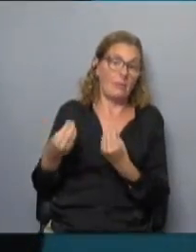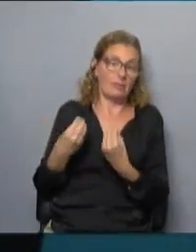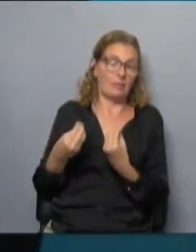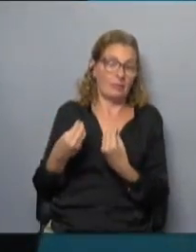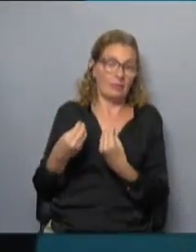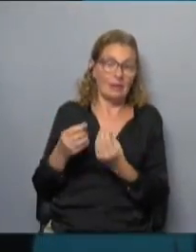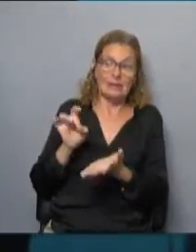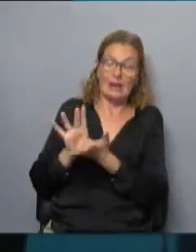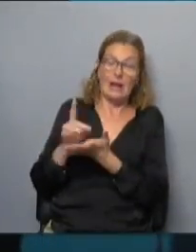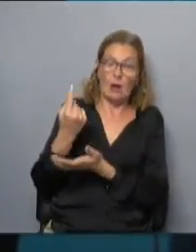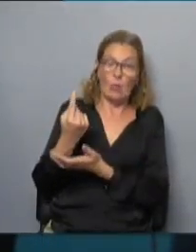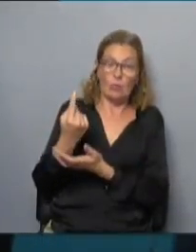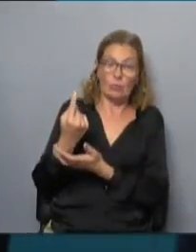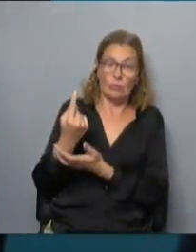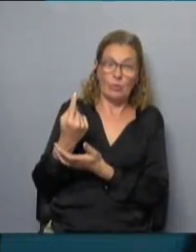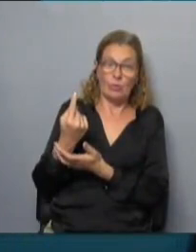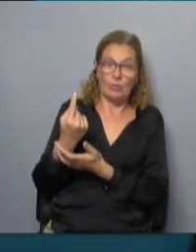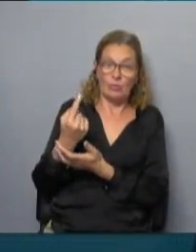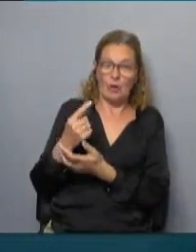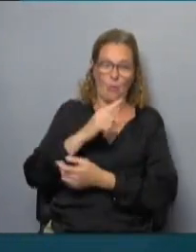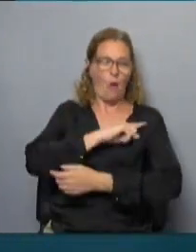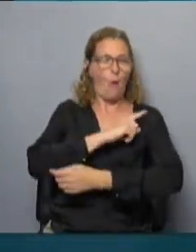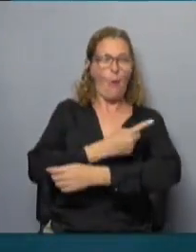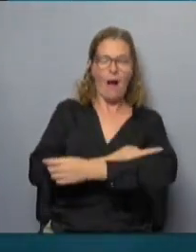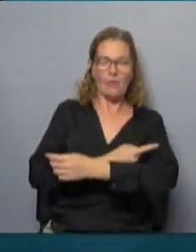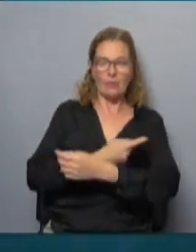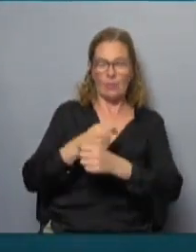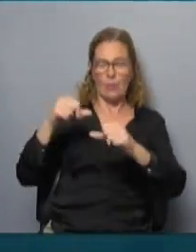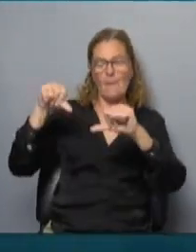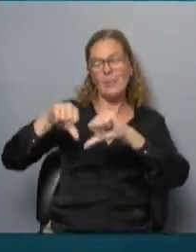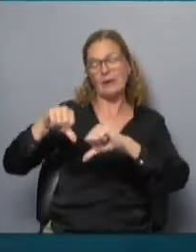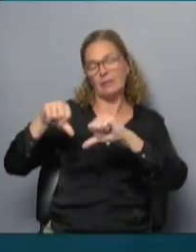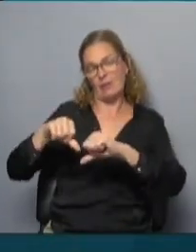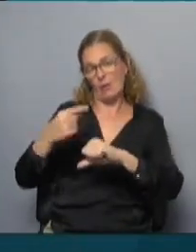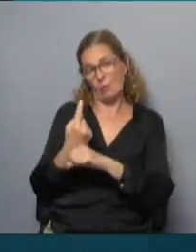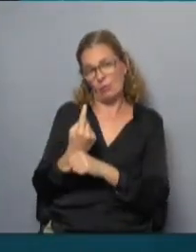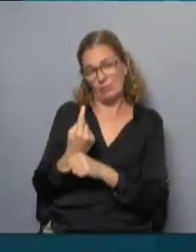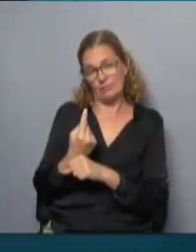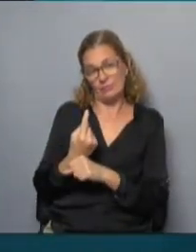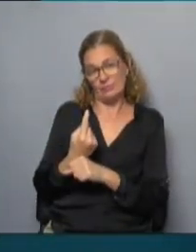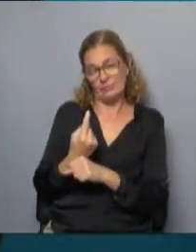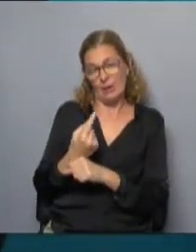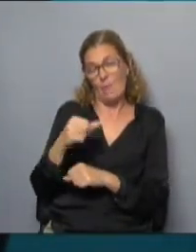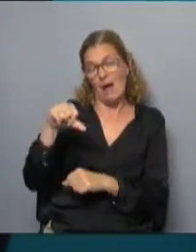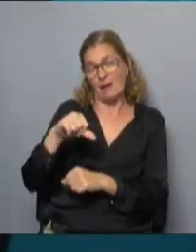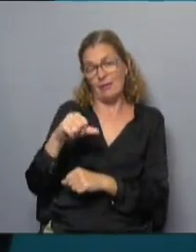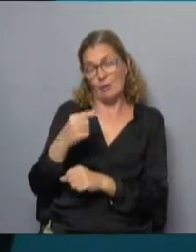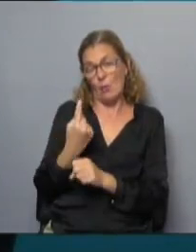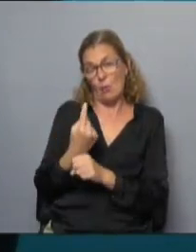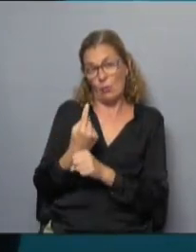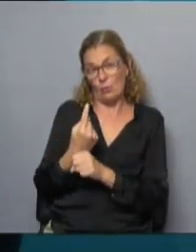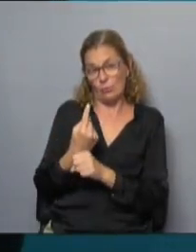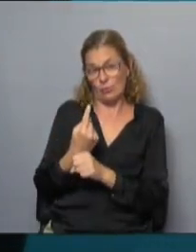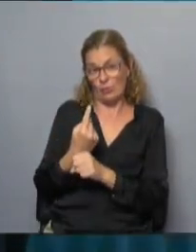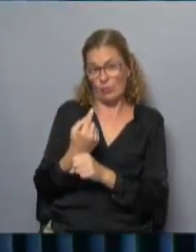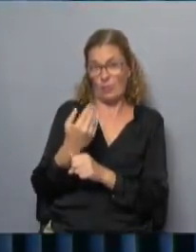echar a uno es una debilidad no es una fortaleza es una derrota es una nota entonces como uno tiene un